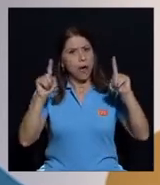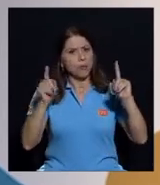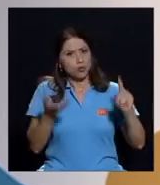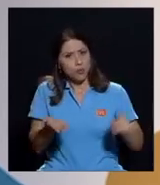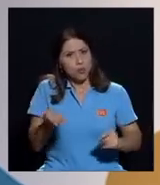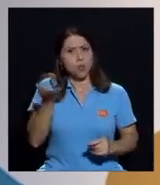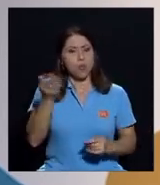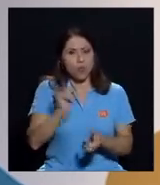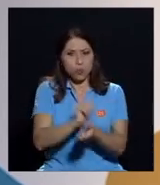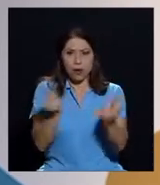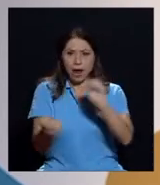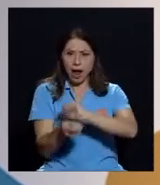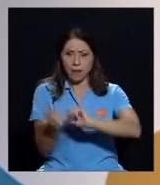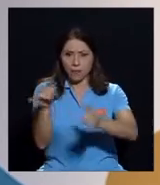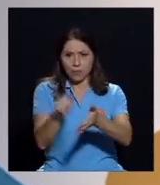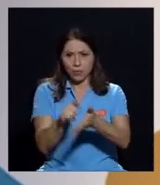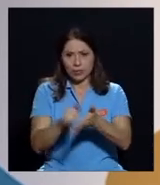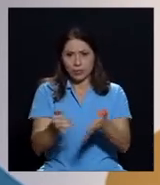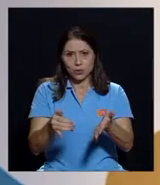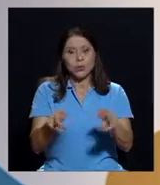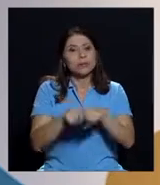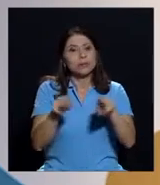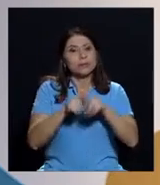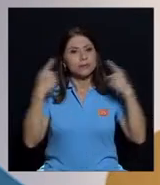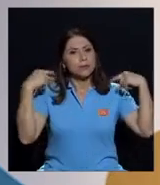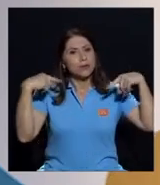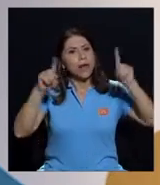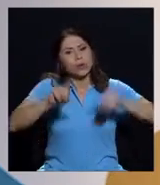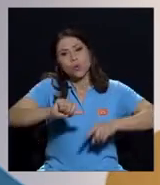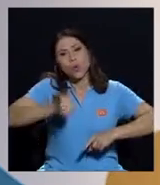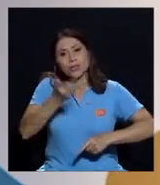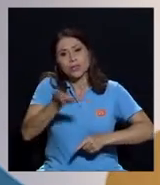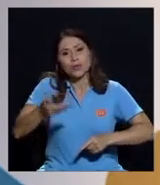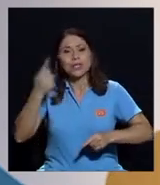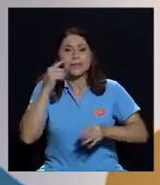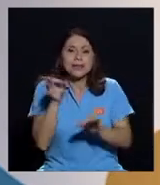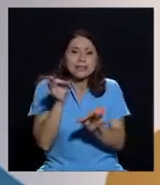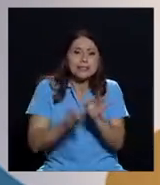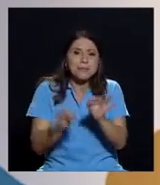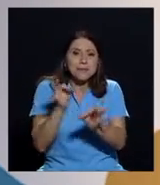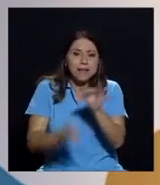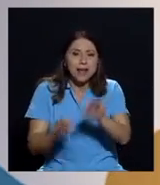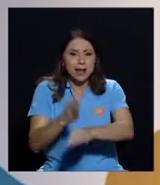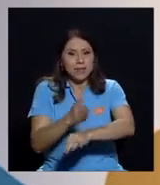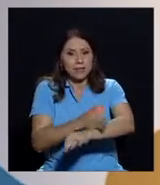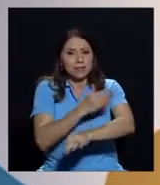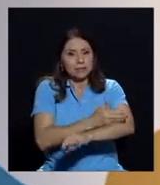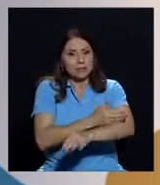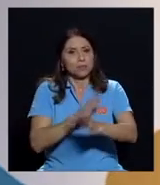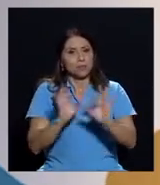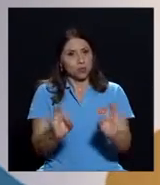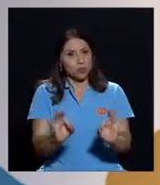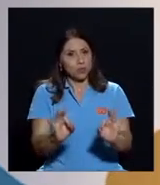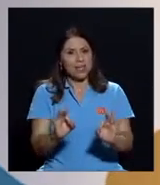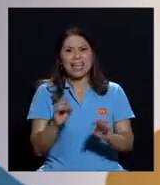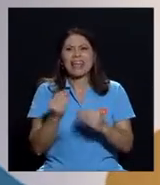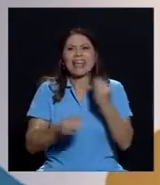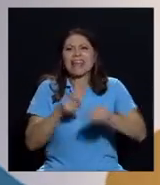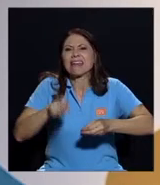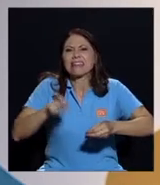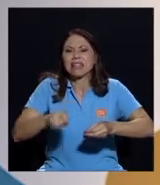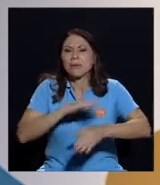en eso otras cosas se lograron hacer para simplificar avancemos y mejorar lo que necesitamos hacer digitalizar